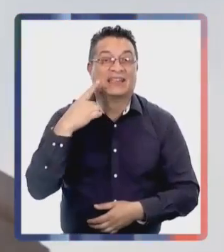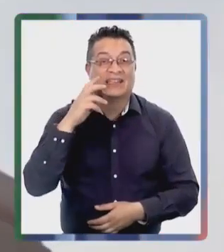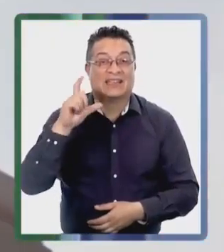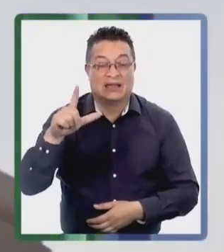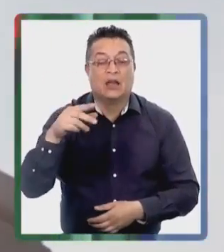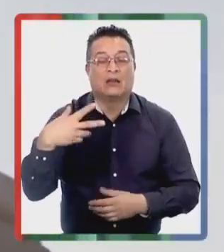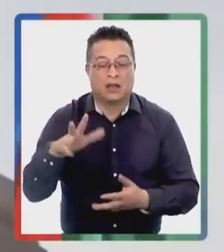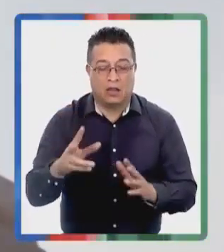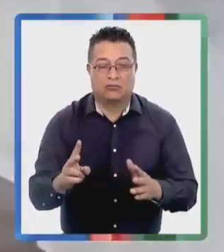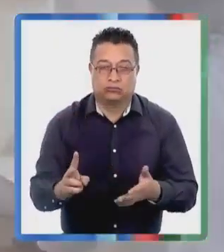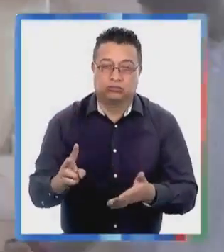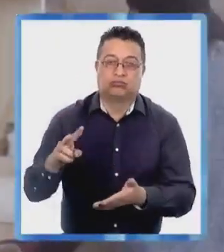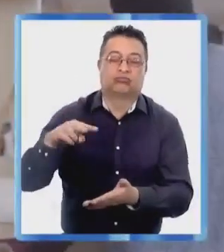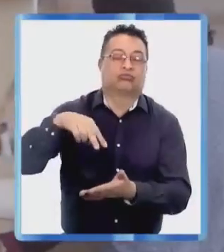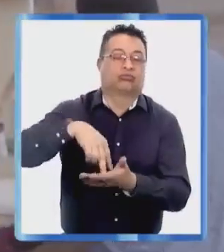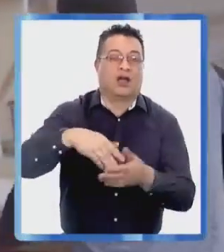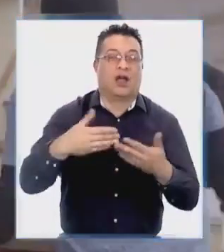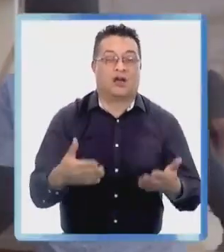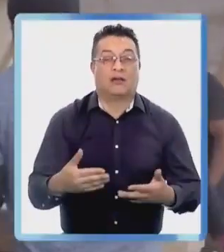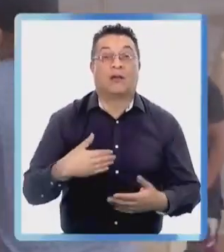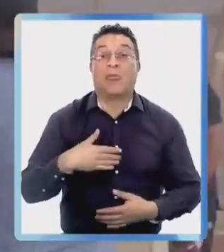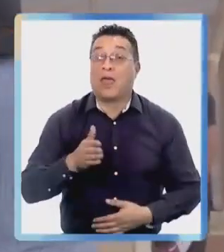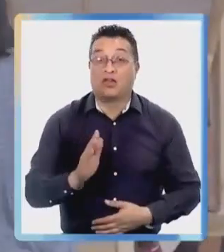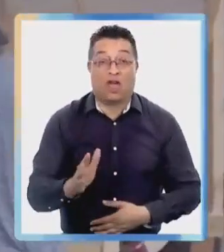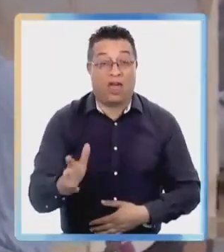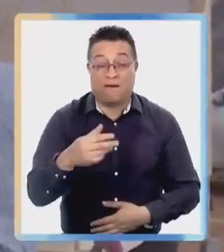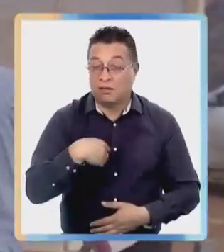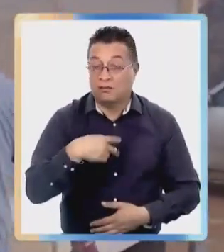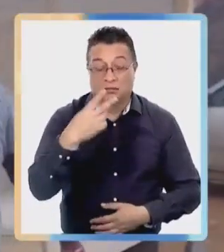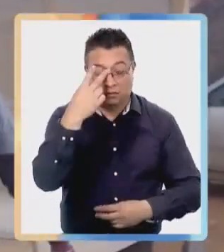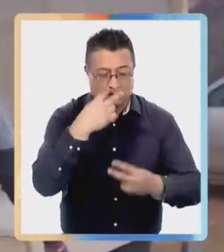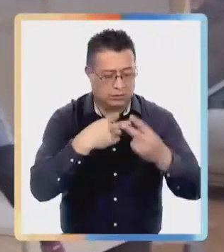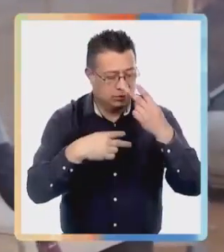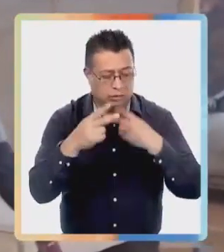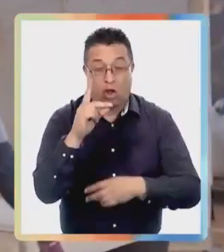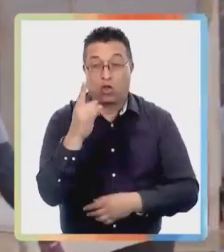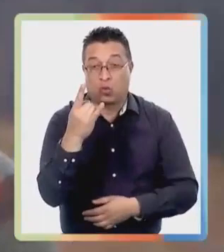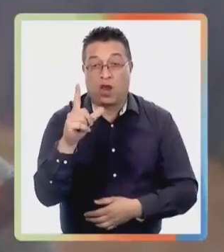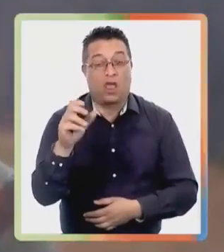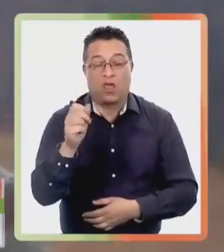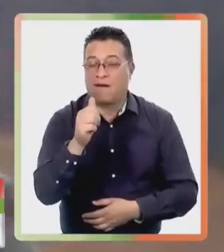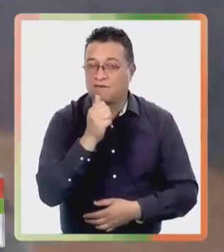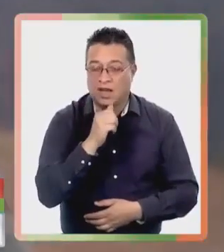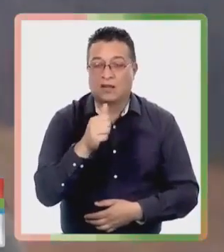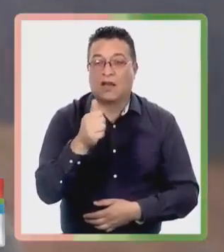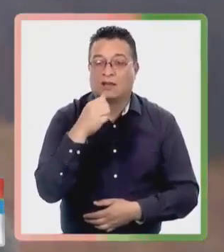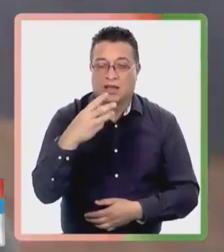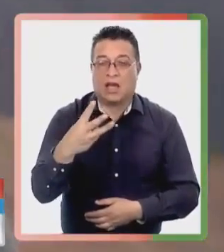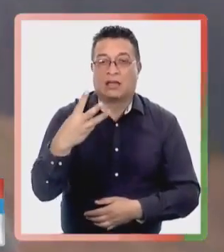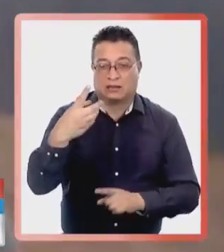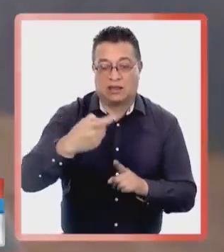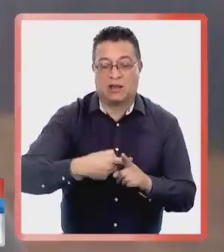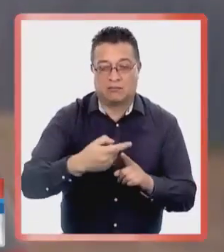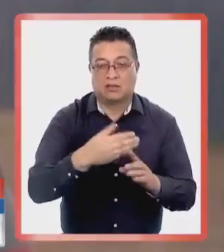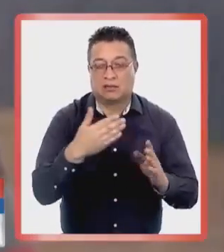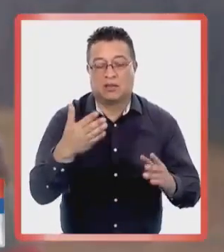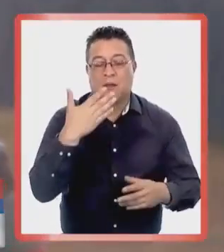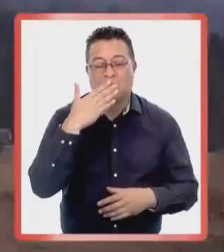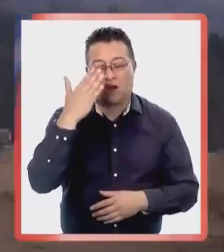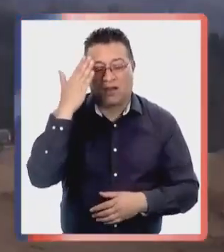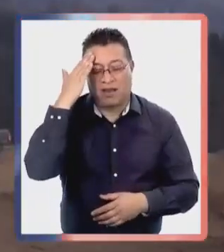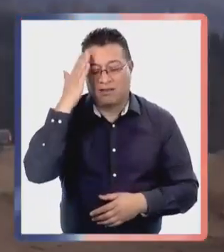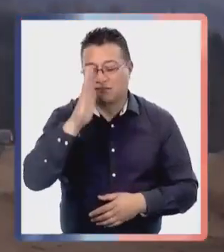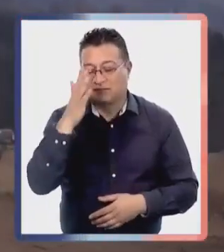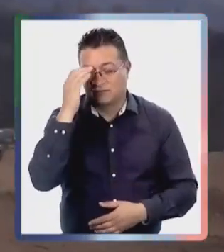ya comienzan a levantarse. Todavía nosotros no hemos llorado, hemos vivido nuestro duelo, pero ya hacen 3 meses y es mejor no